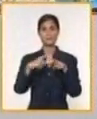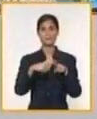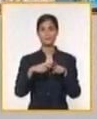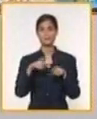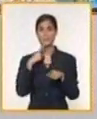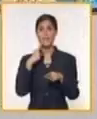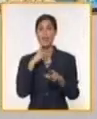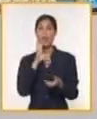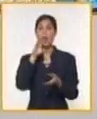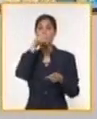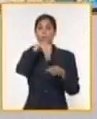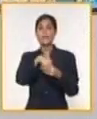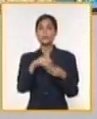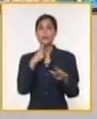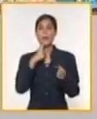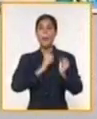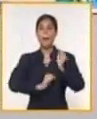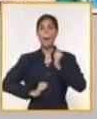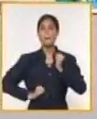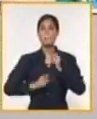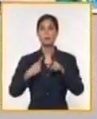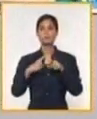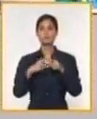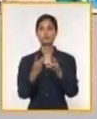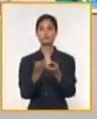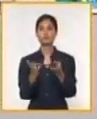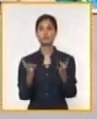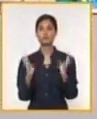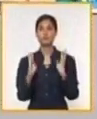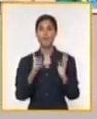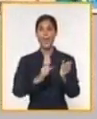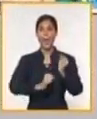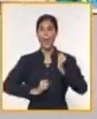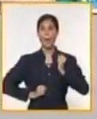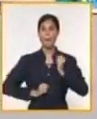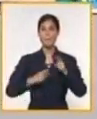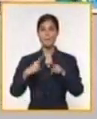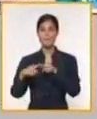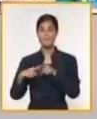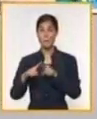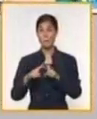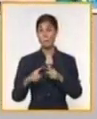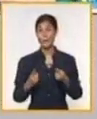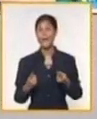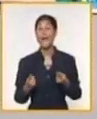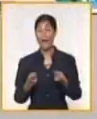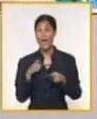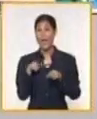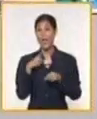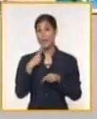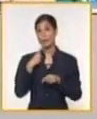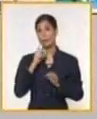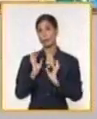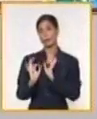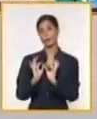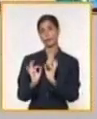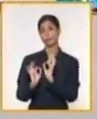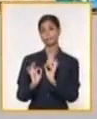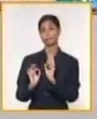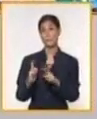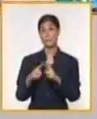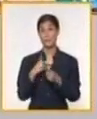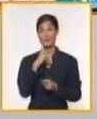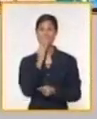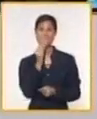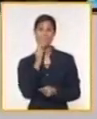de armamento y antiaéreo y esas cosas, porque hay un enemigo que dice que los quiere eliminar, porque de lo contrario, en un lugar